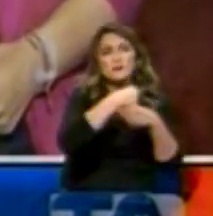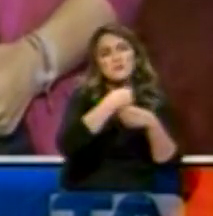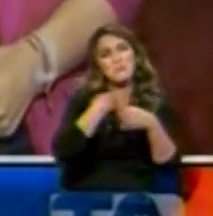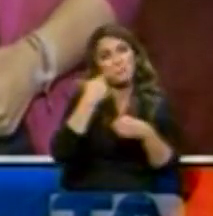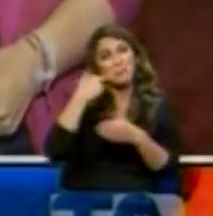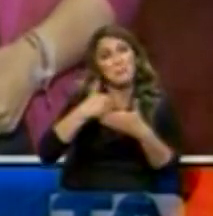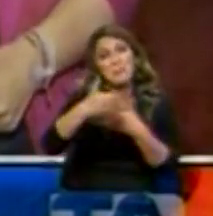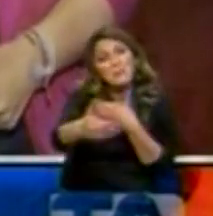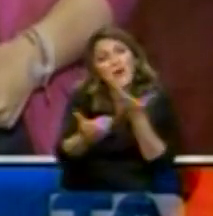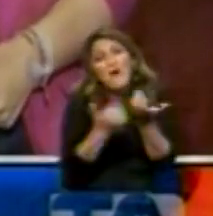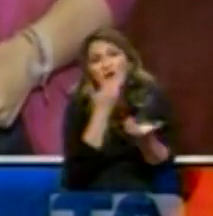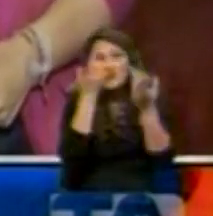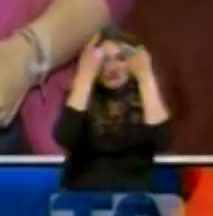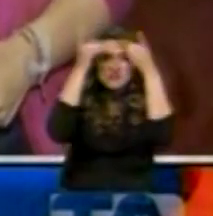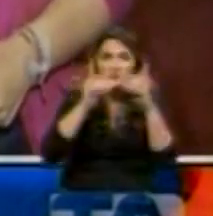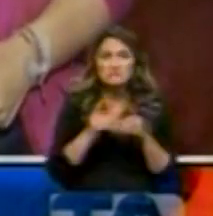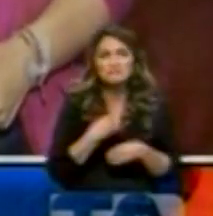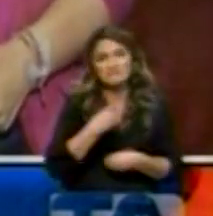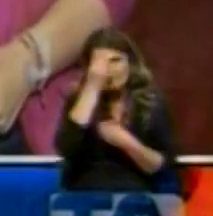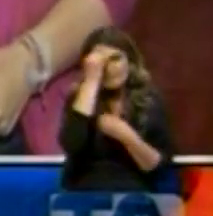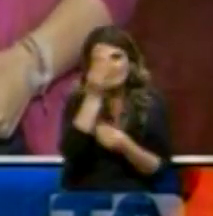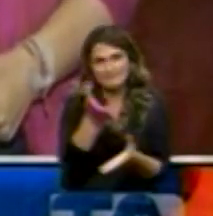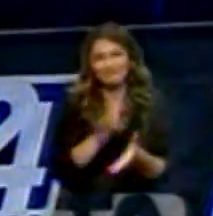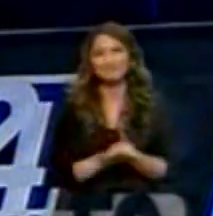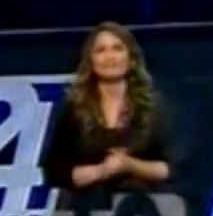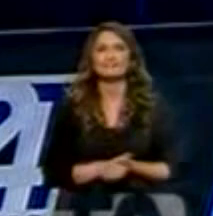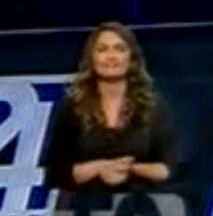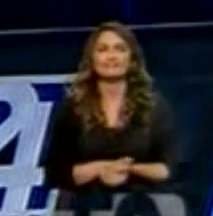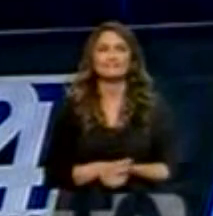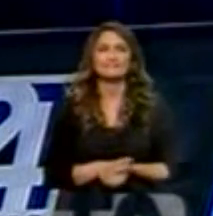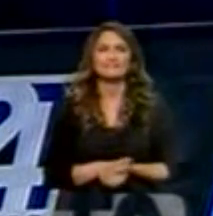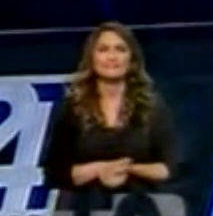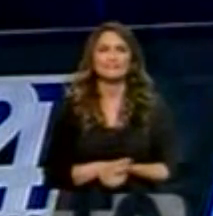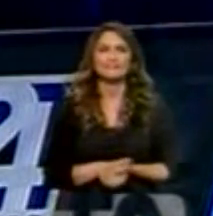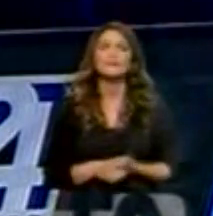noticias. Muy buenas noches. Buenas noches también para ti, Andrea, y muchísimas gracias.